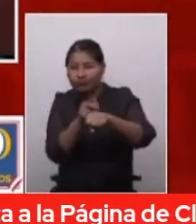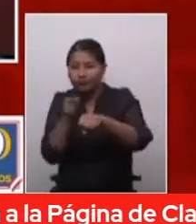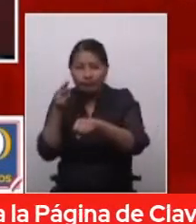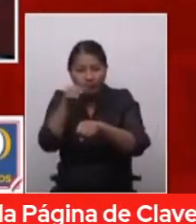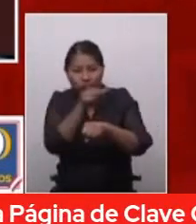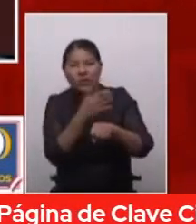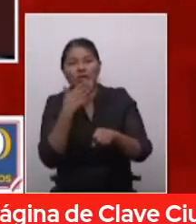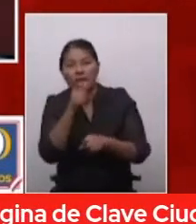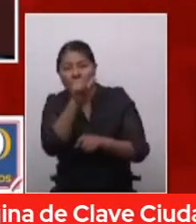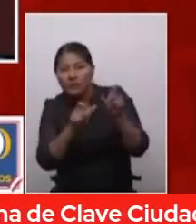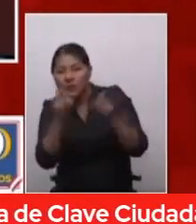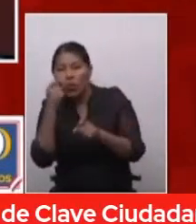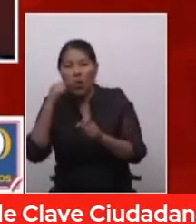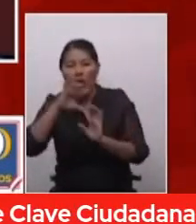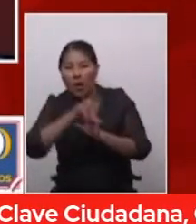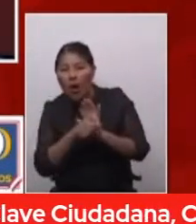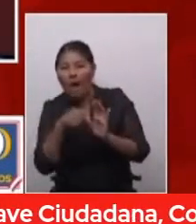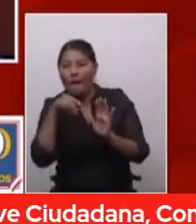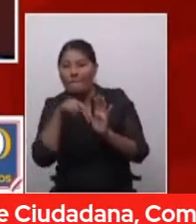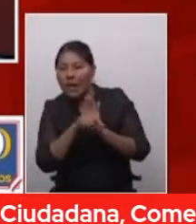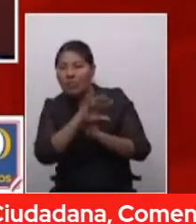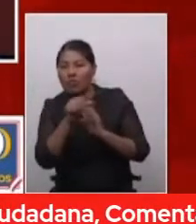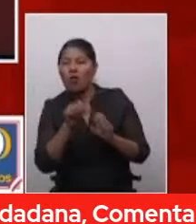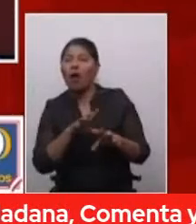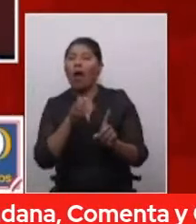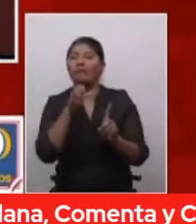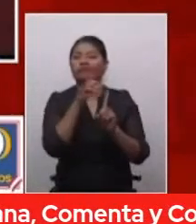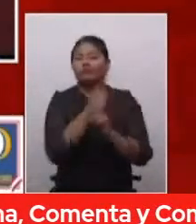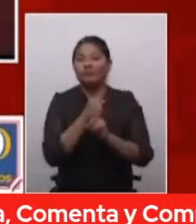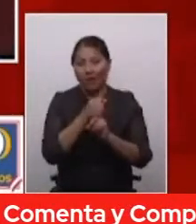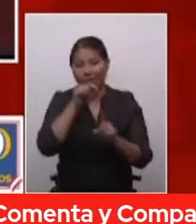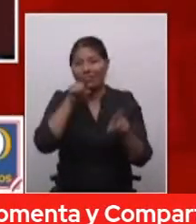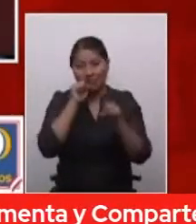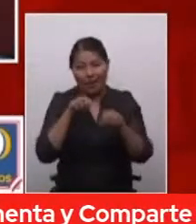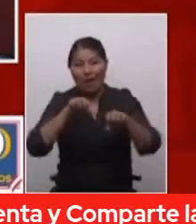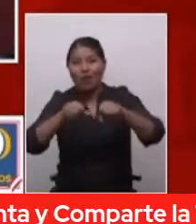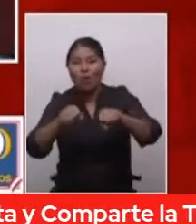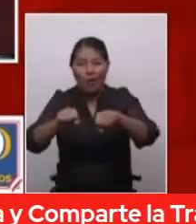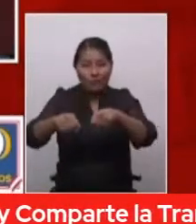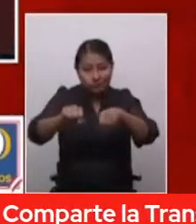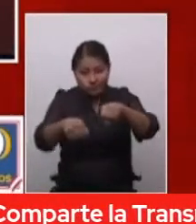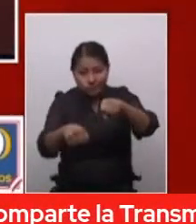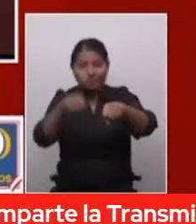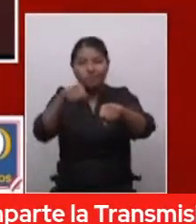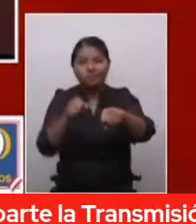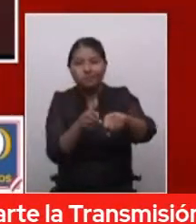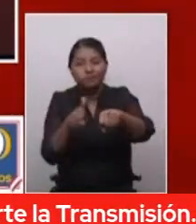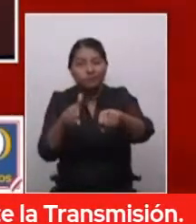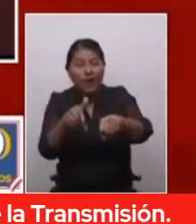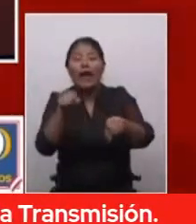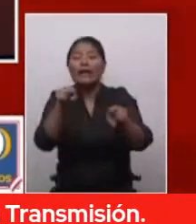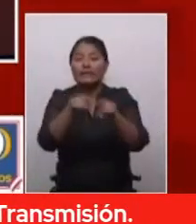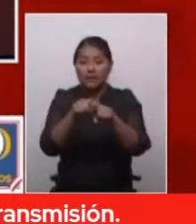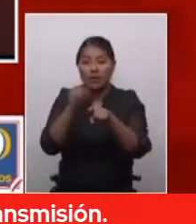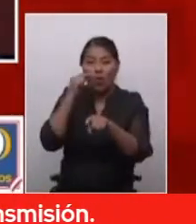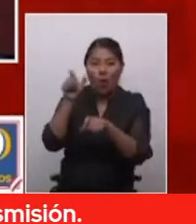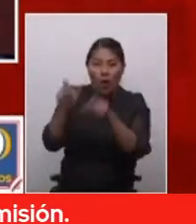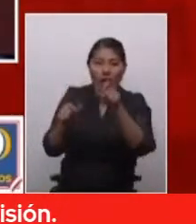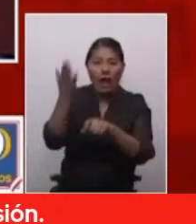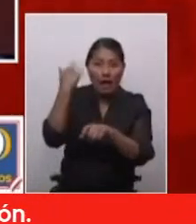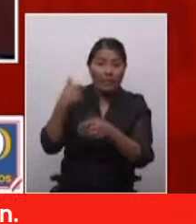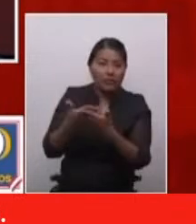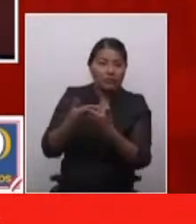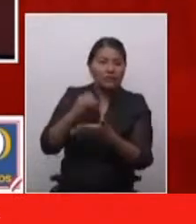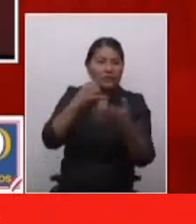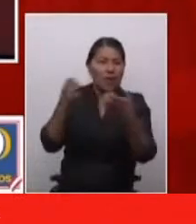a todos aquellos delincuentes que roban de a dupla en una moto. Vamos a desaparecer esta modalidad en 6